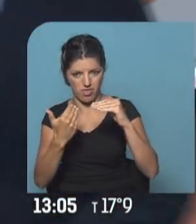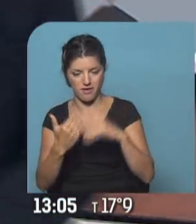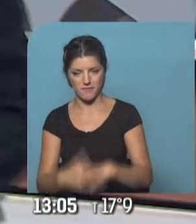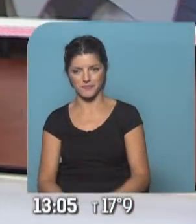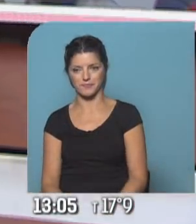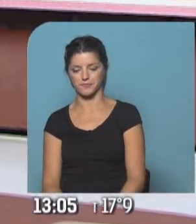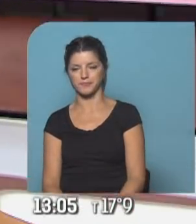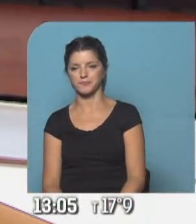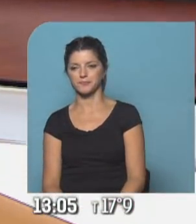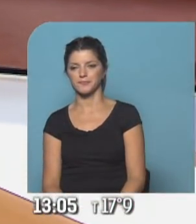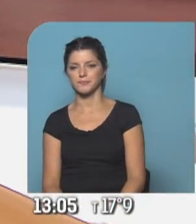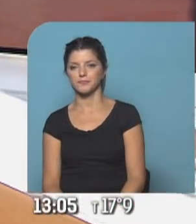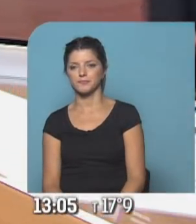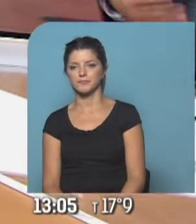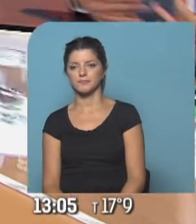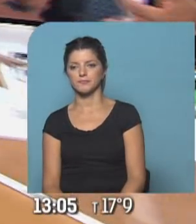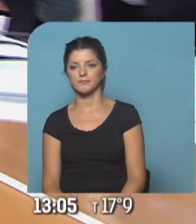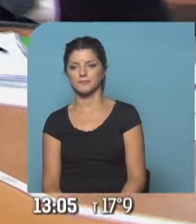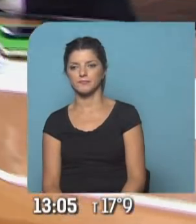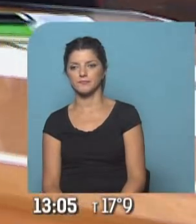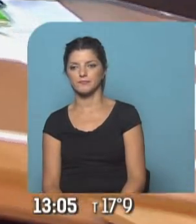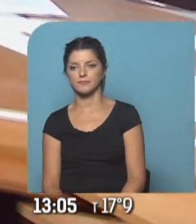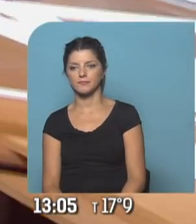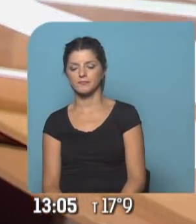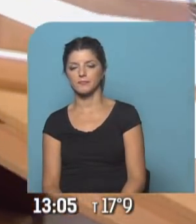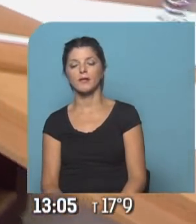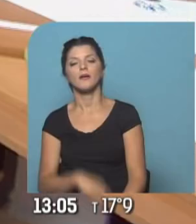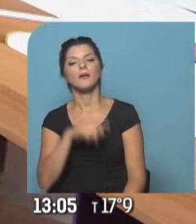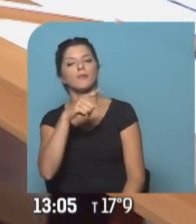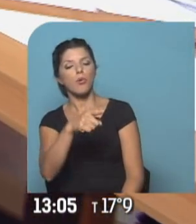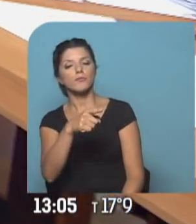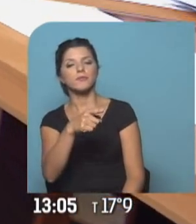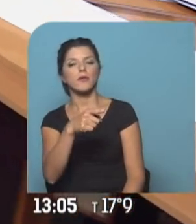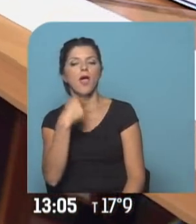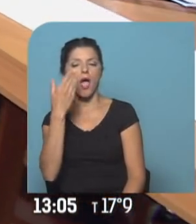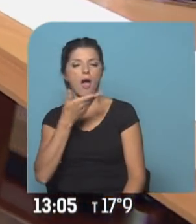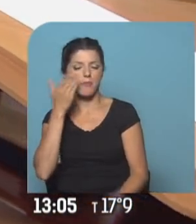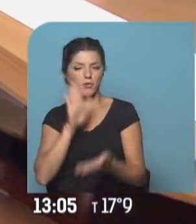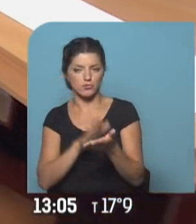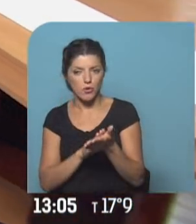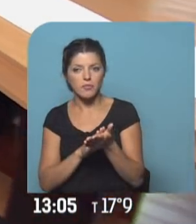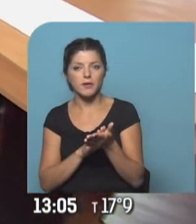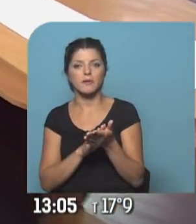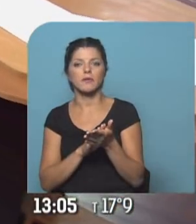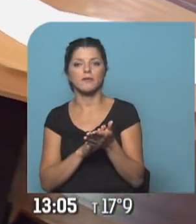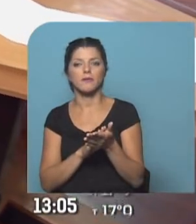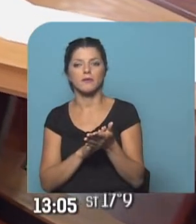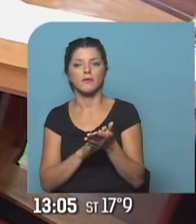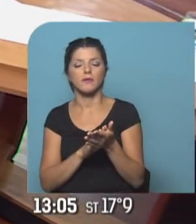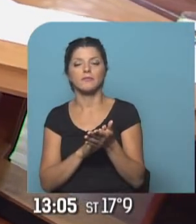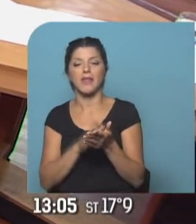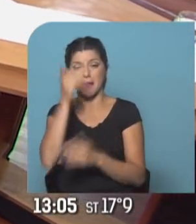Mencionaba Jesús el tema de la identidad o origen social del votante, ¿no? Como una